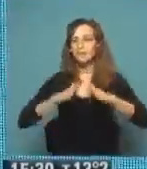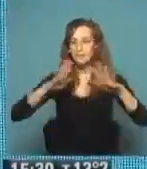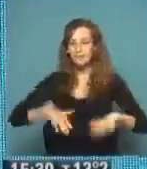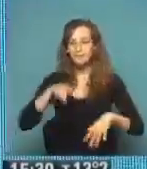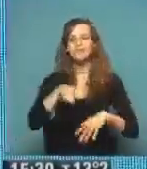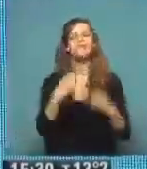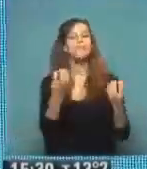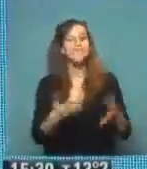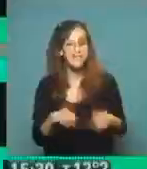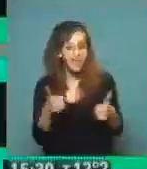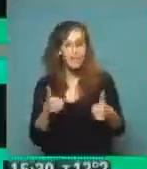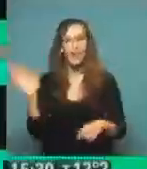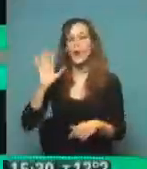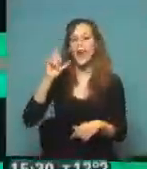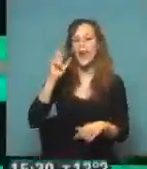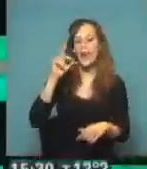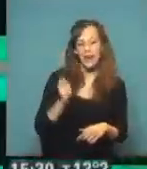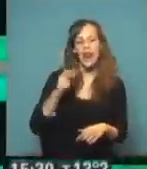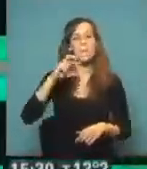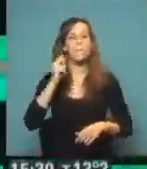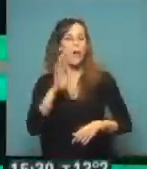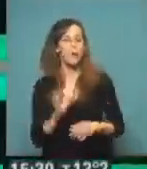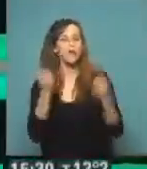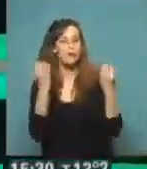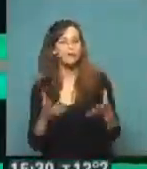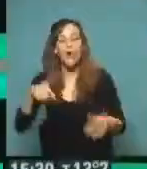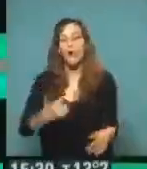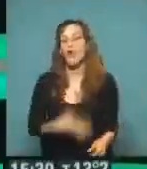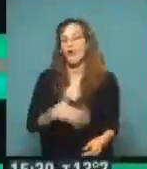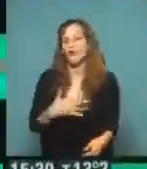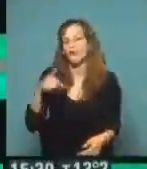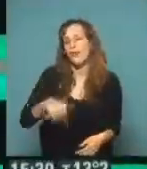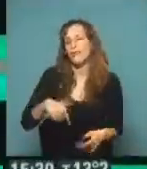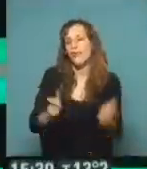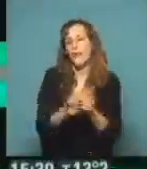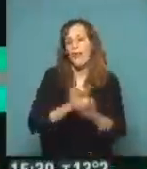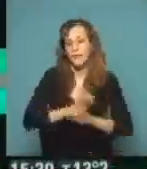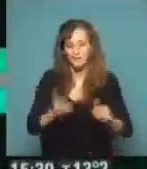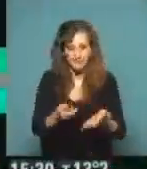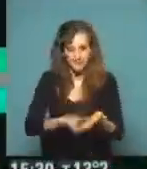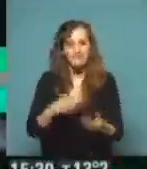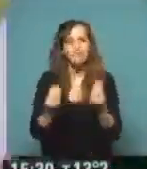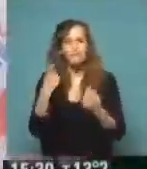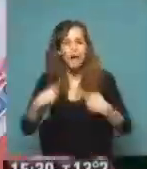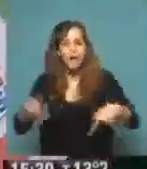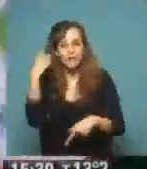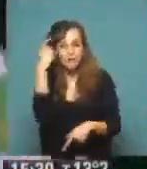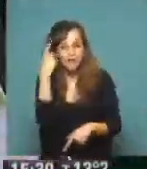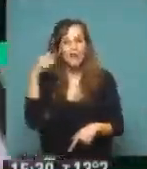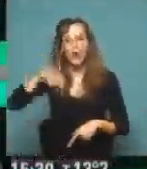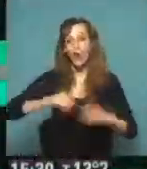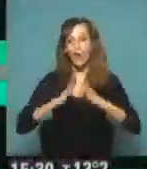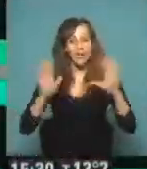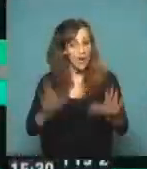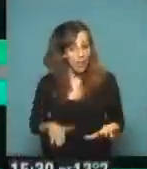¿cómo les va? ¿Cómo muy andan? Bien, Carla. Hola, Carla. Hola, Pablo. Hola. Y estamos muy contentos de otra emisión de Taller en Casa para aprender a hacer cosas. Hoy nos quedamos en